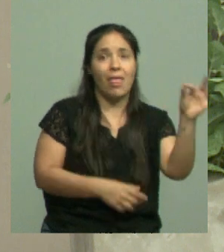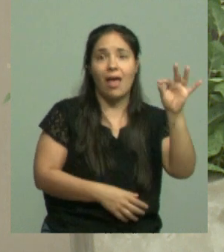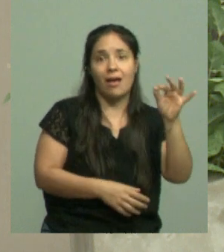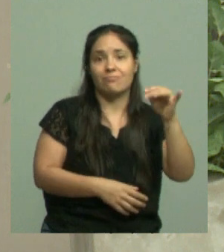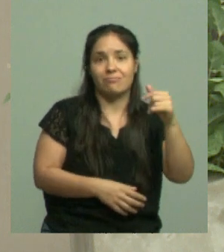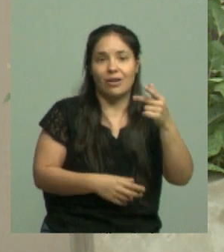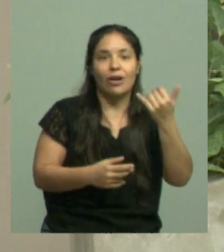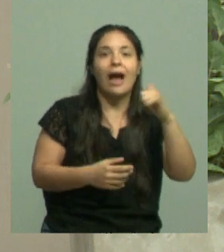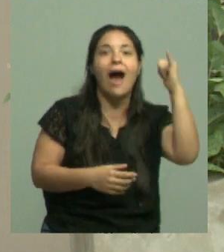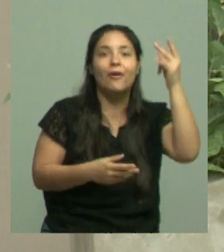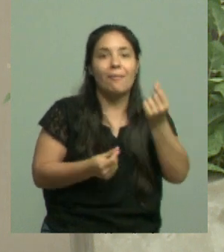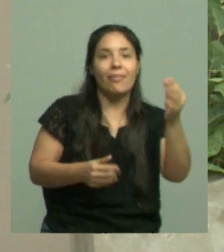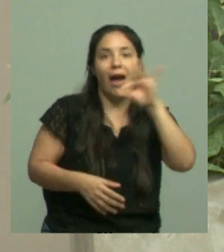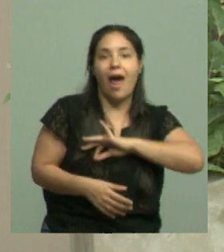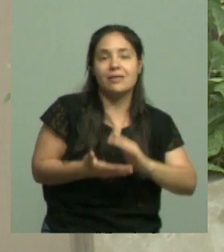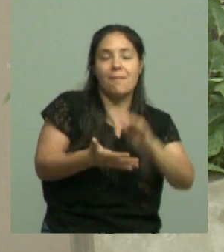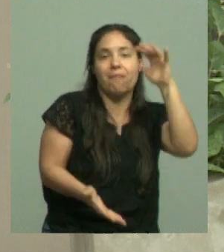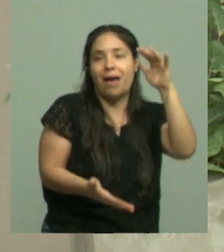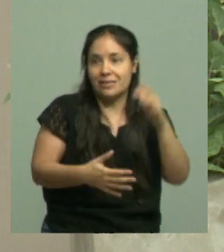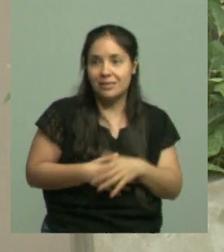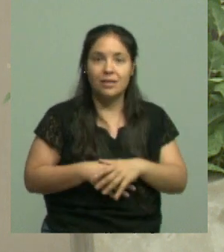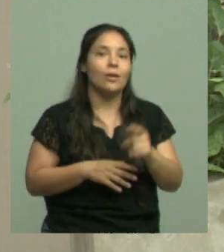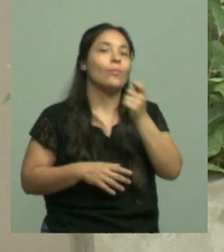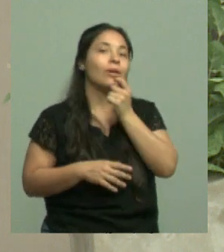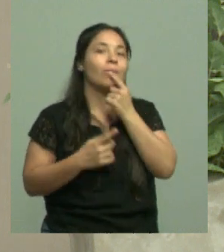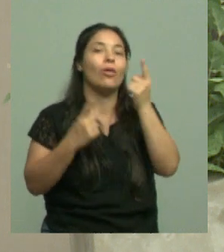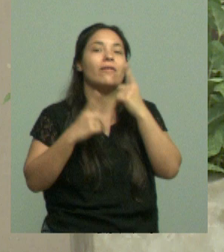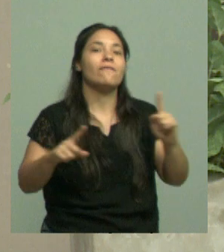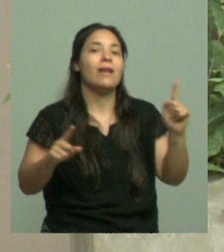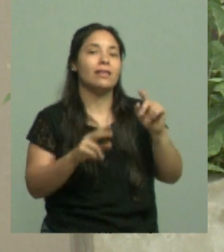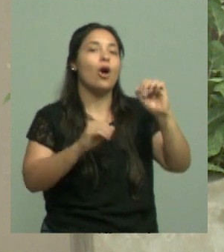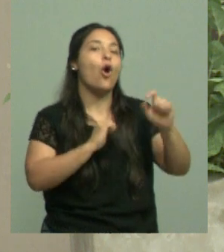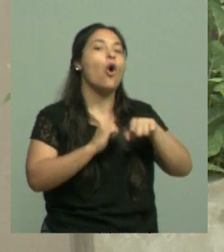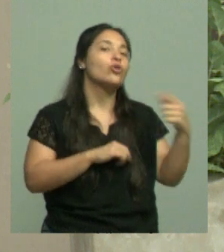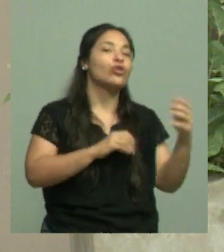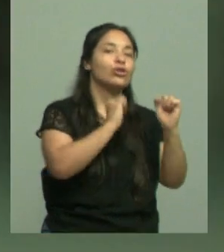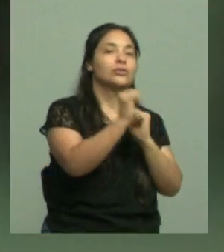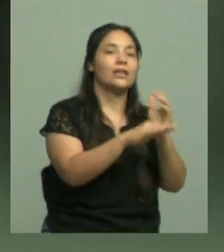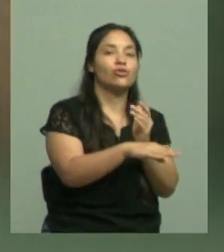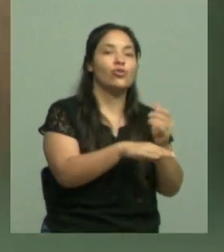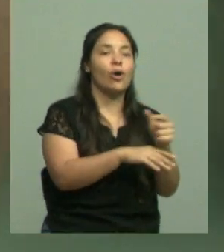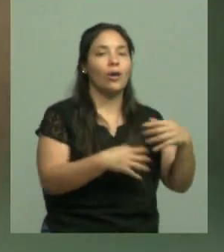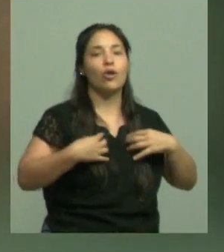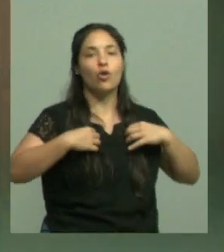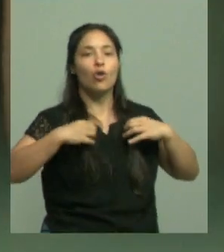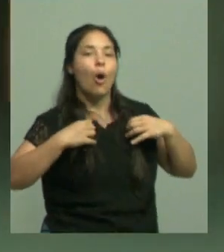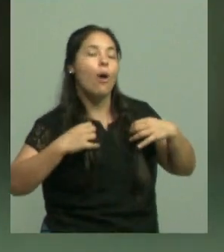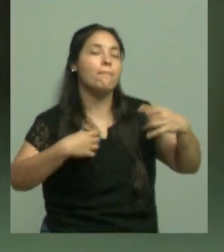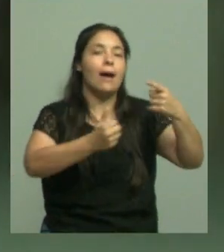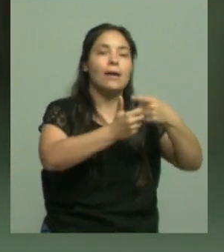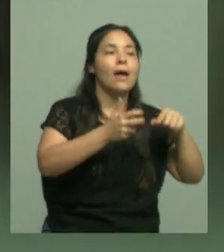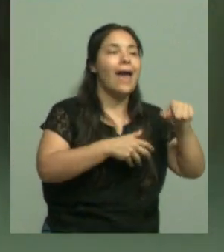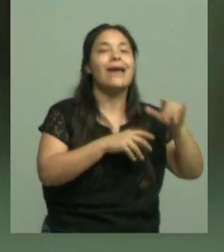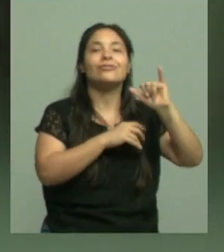la industria textil o de otras industrias que sí son más sustituibles y prescindibles. Entonces, donde sí, la caída de los